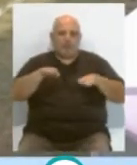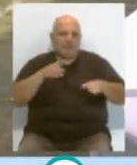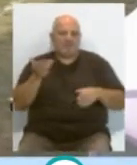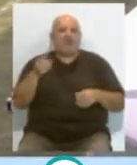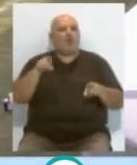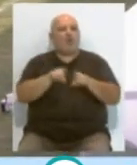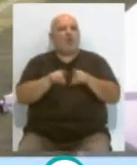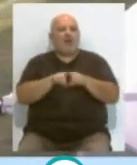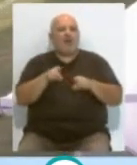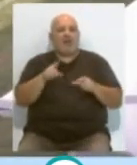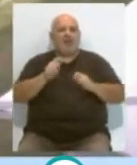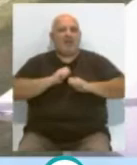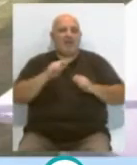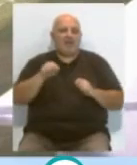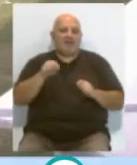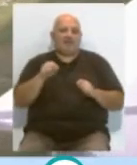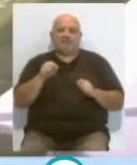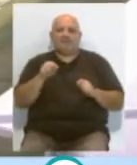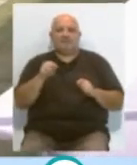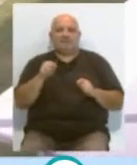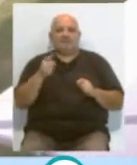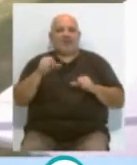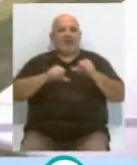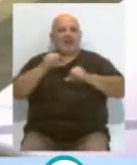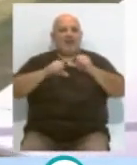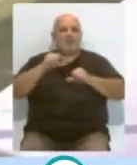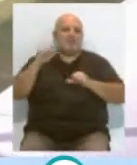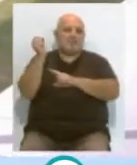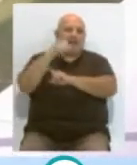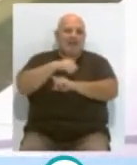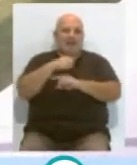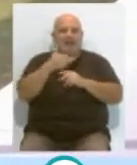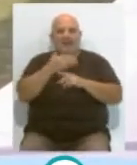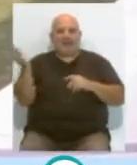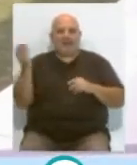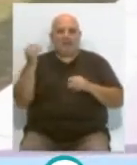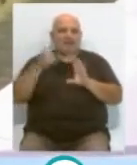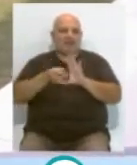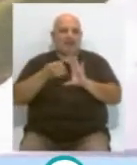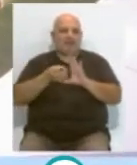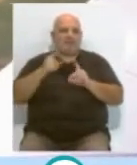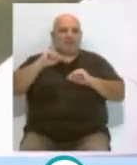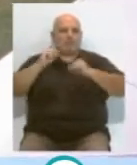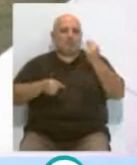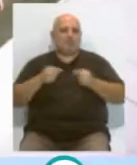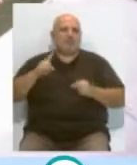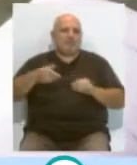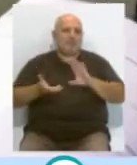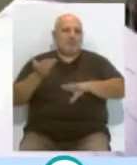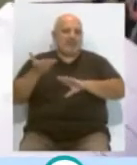que ponerse también las pilas en ese aspecto. Yo creo que hay ligas más competitivas a día de hoy, con más calidad, con más presupuesto, que también es